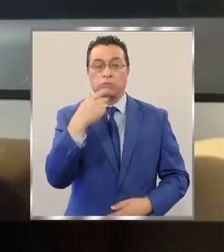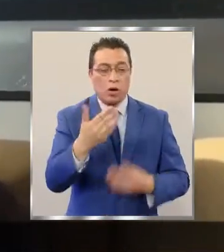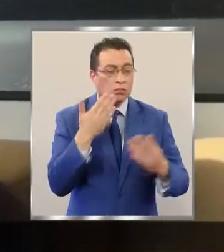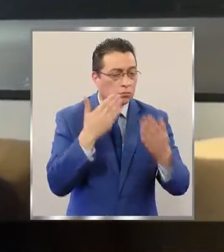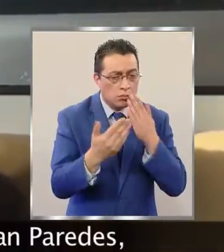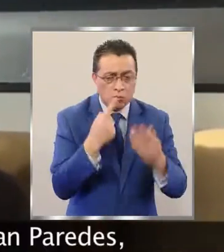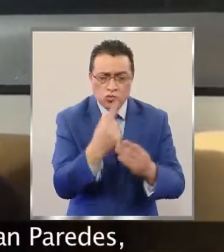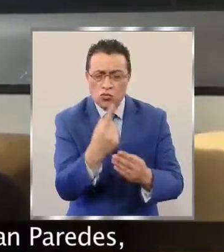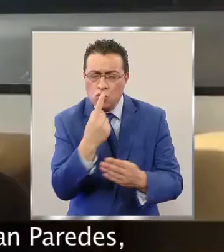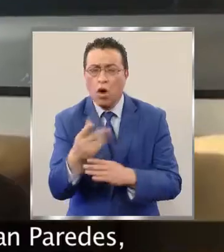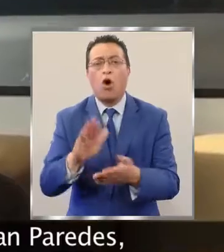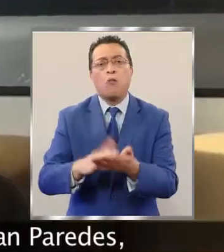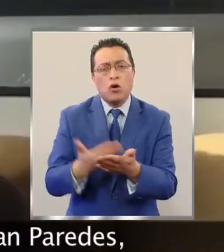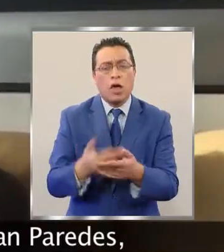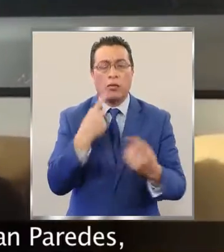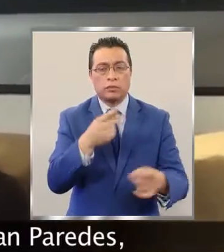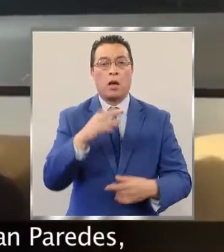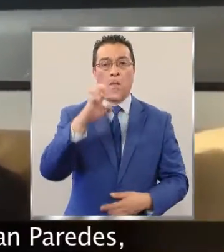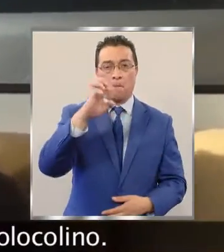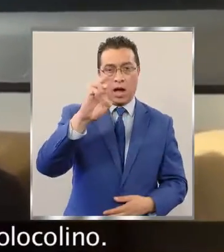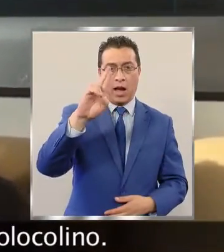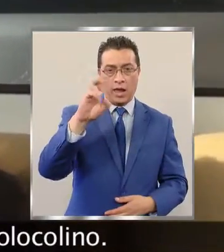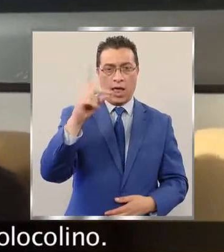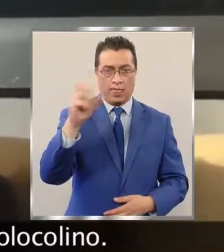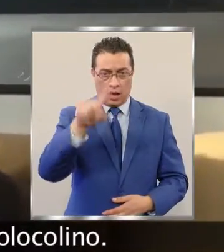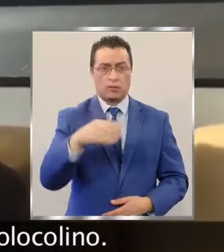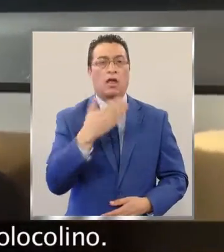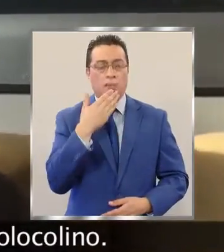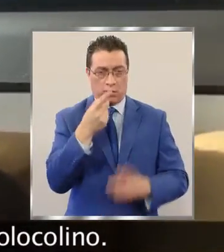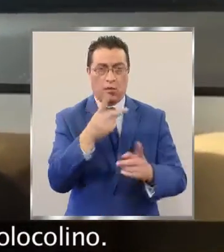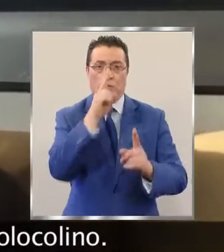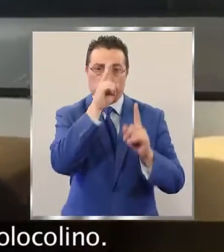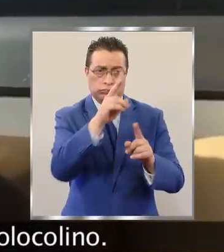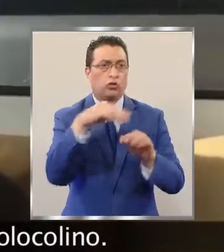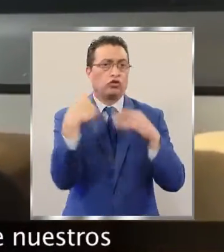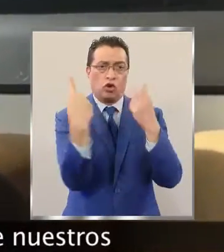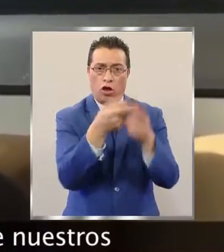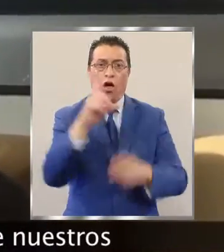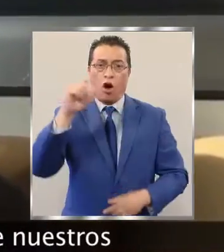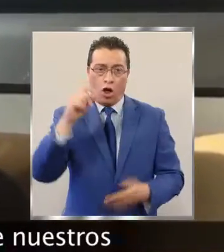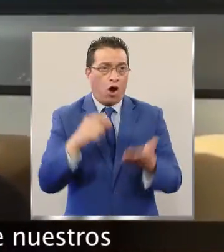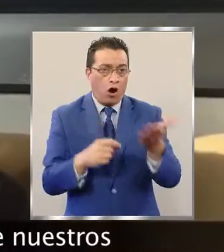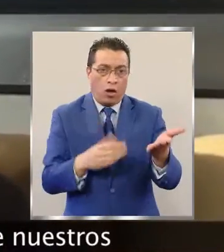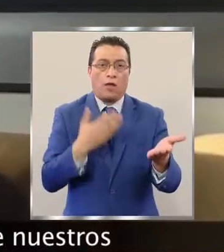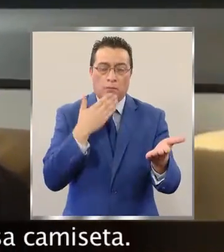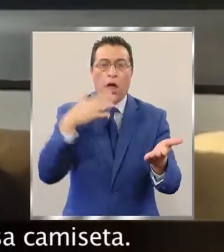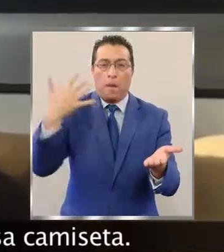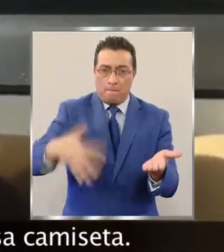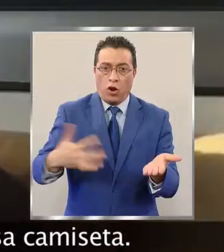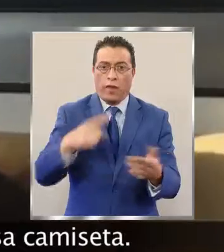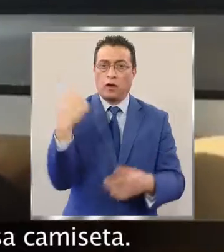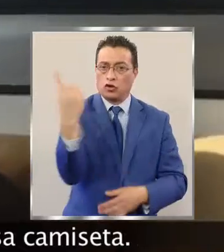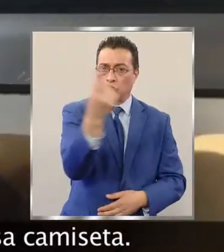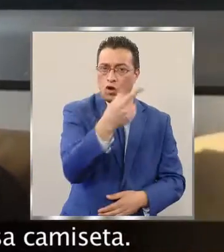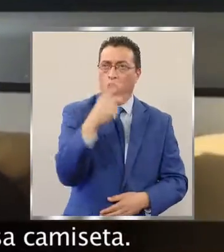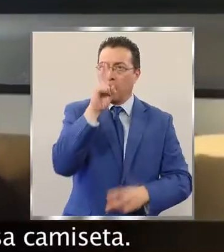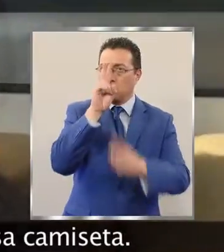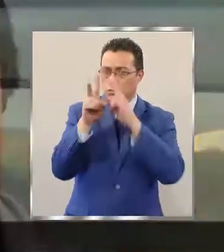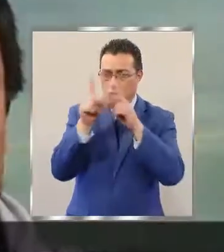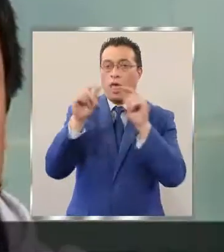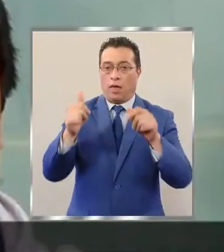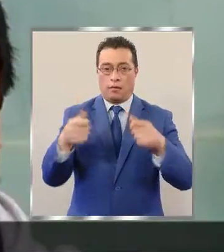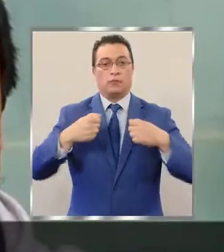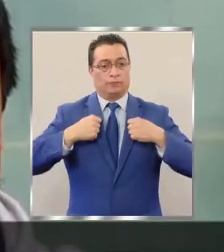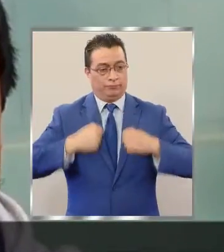preguntarle cómo estaban. También lo vimos con Esteban Paredes, otro referente del pueblo colocolino. Entonces es importante que nuestros ídolos también se pongan esa